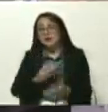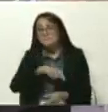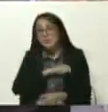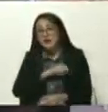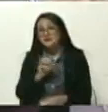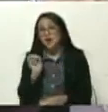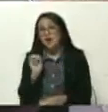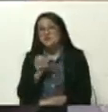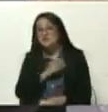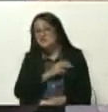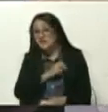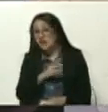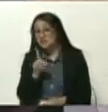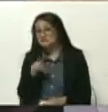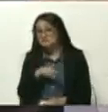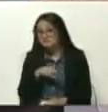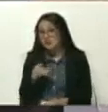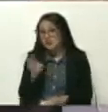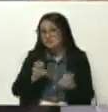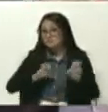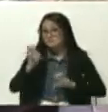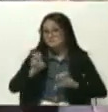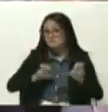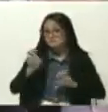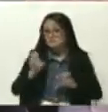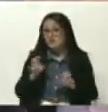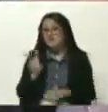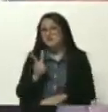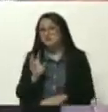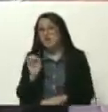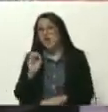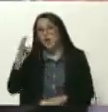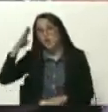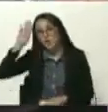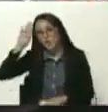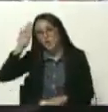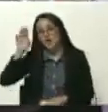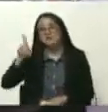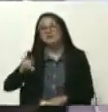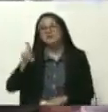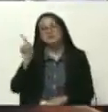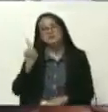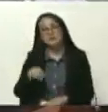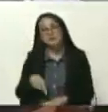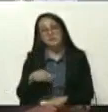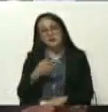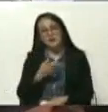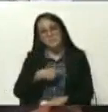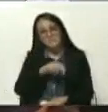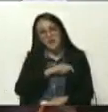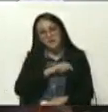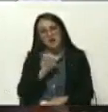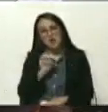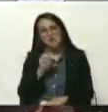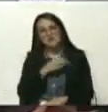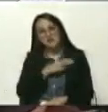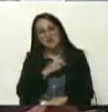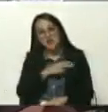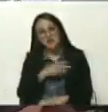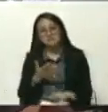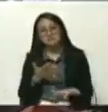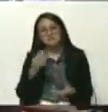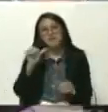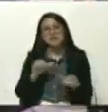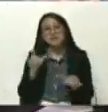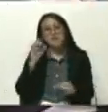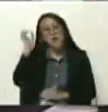Chile. Eso se está evaluando si además de Venezuela o Cuba, también va a estar España o Chile. Y también quisiera